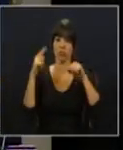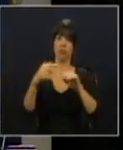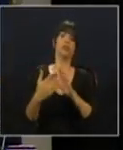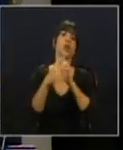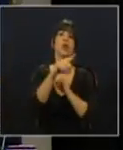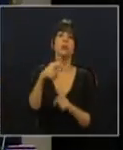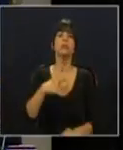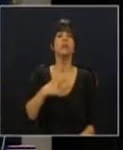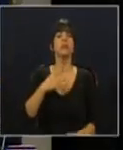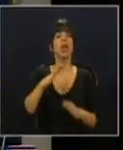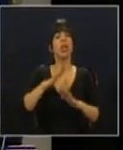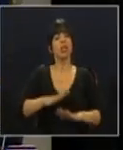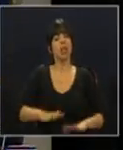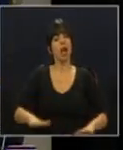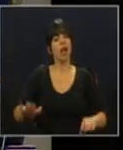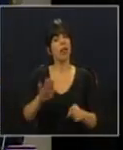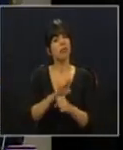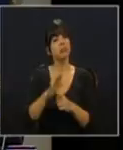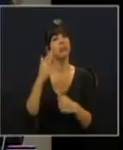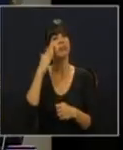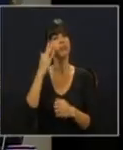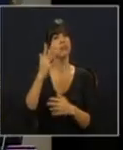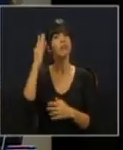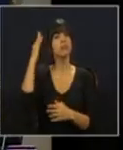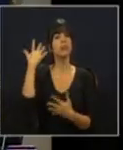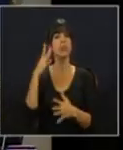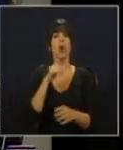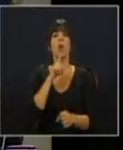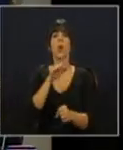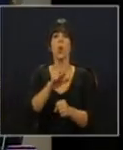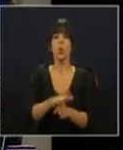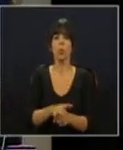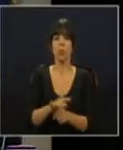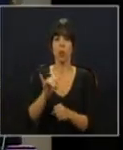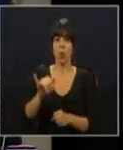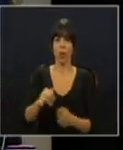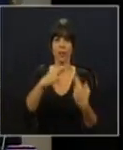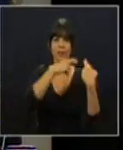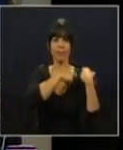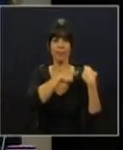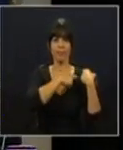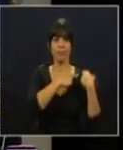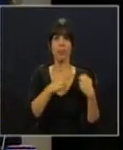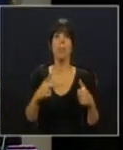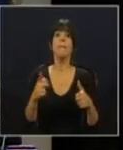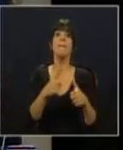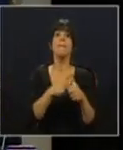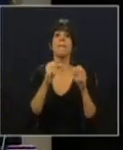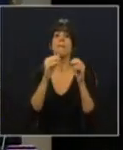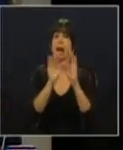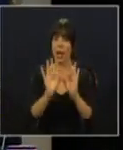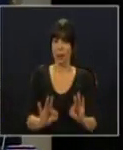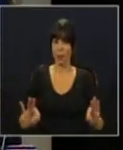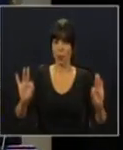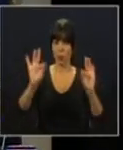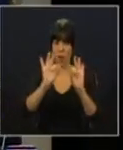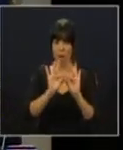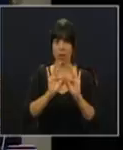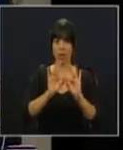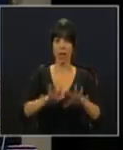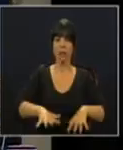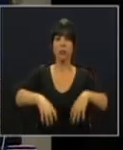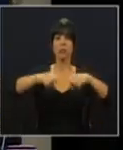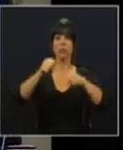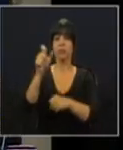la tranquilidad plena de haber cumplido a cabalidad con ese mandamiento, el primero y más importante que asume